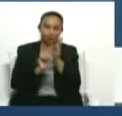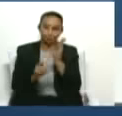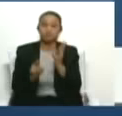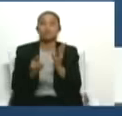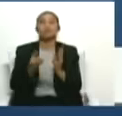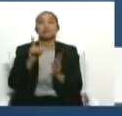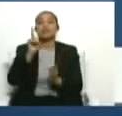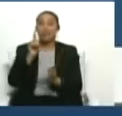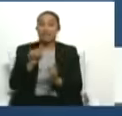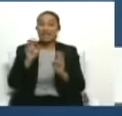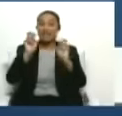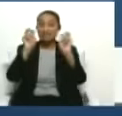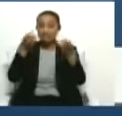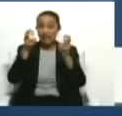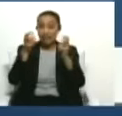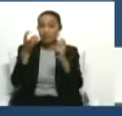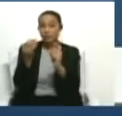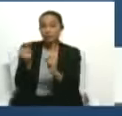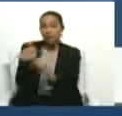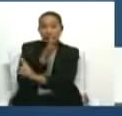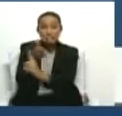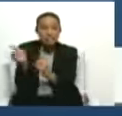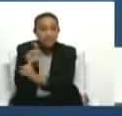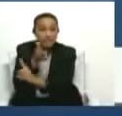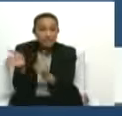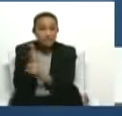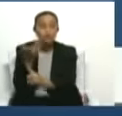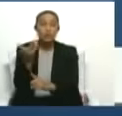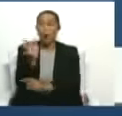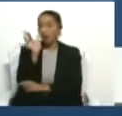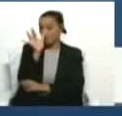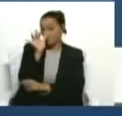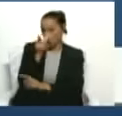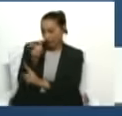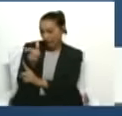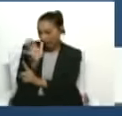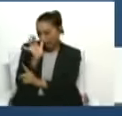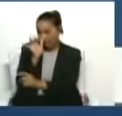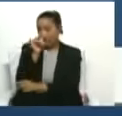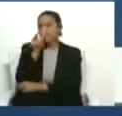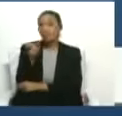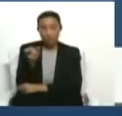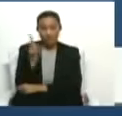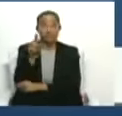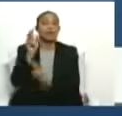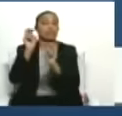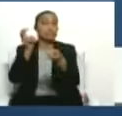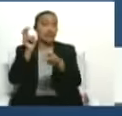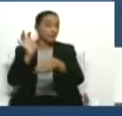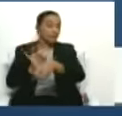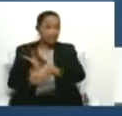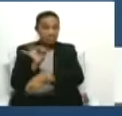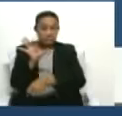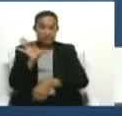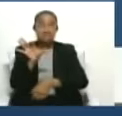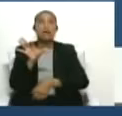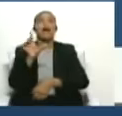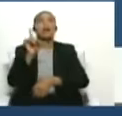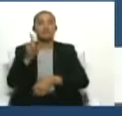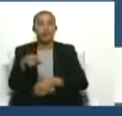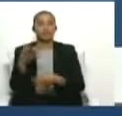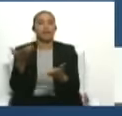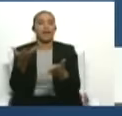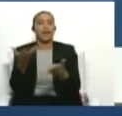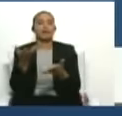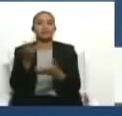tan despreciable que puede acarrear la deserción escolar de ese estudiante vulnerable o incluso, en algunos casos